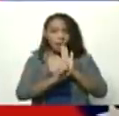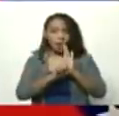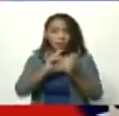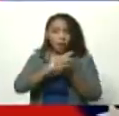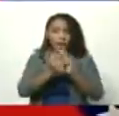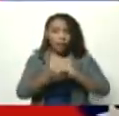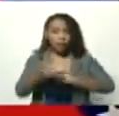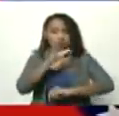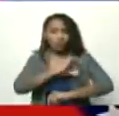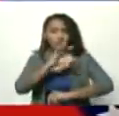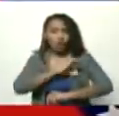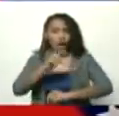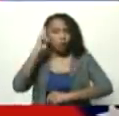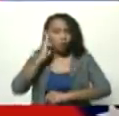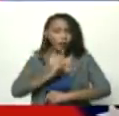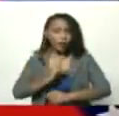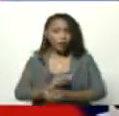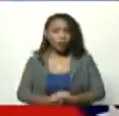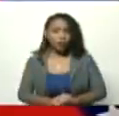al socialismo bolivariano.